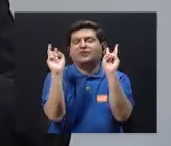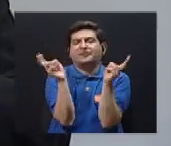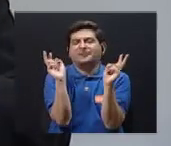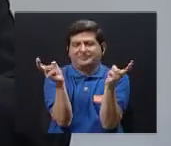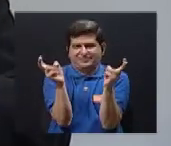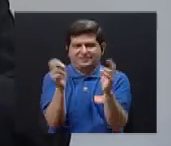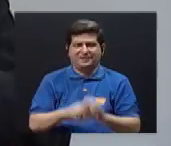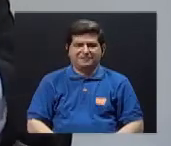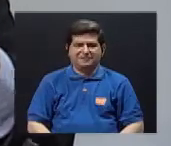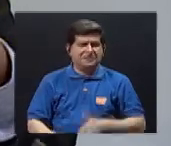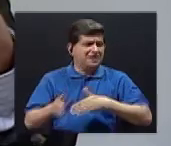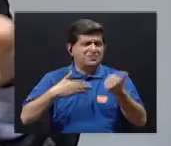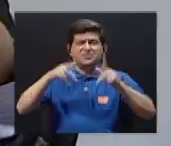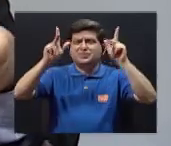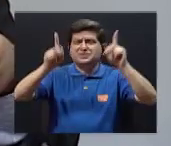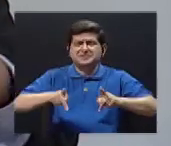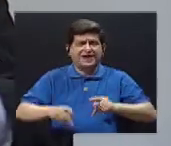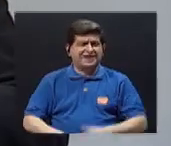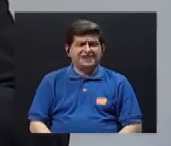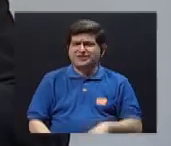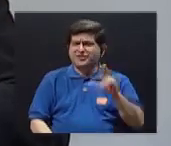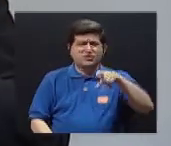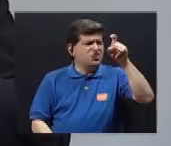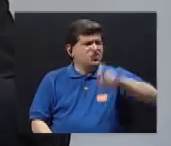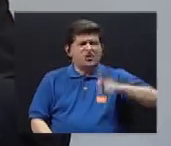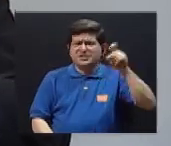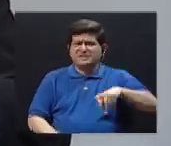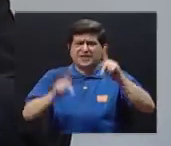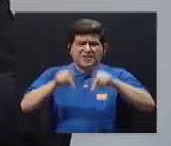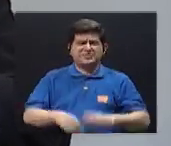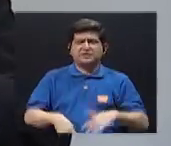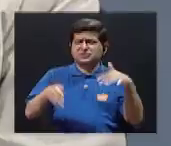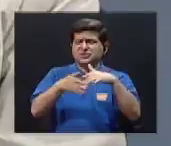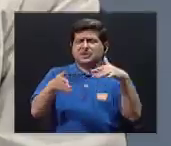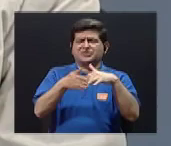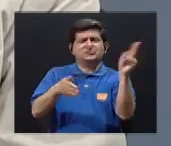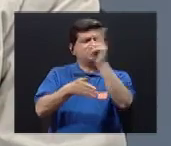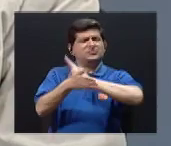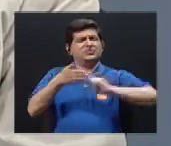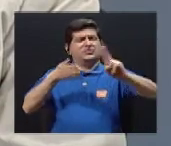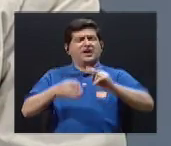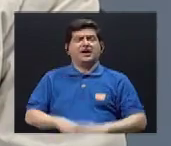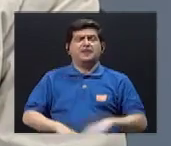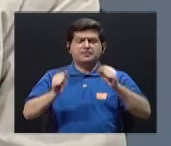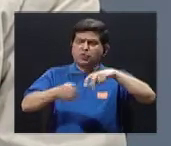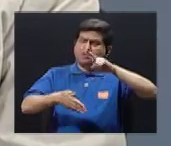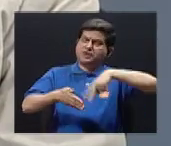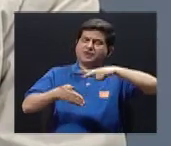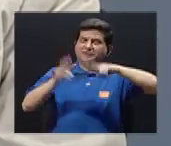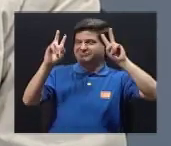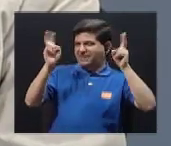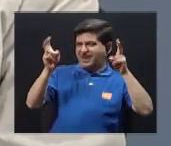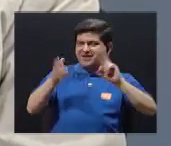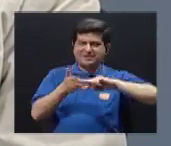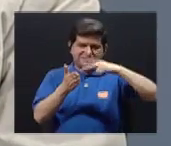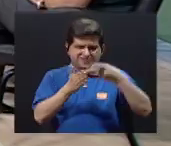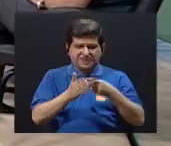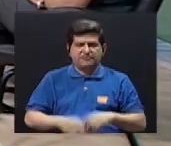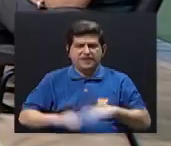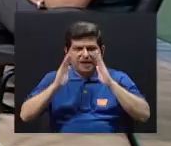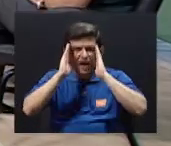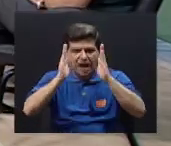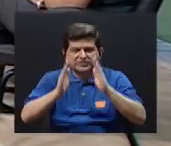amigable, de verdad, que cualquiera persona sin necesidad de que fuera académico, universitario, pudiera leerlo en el sentido